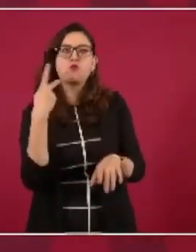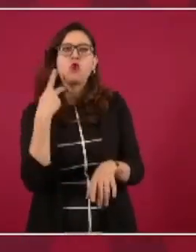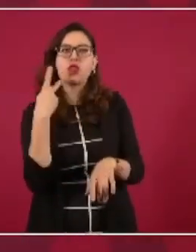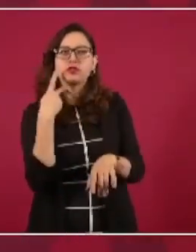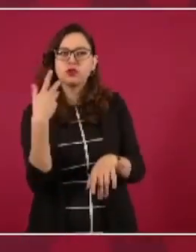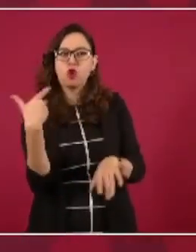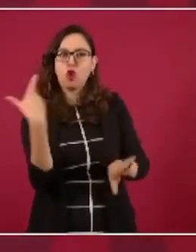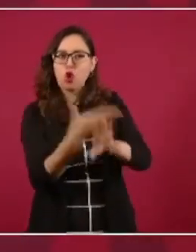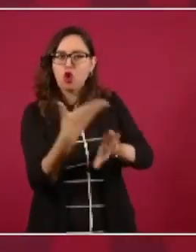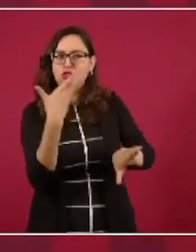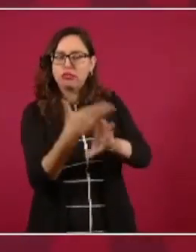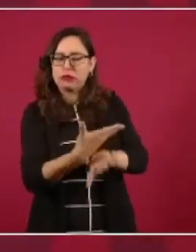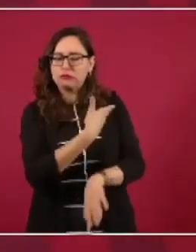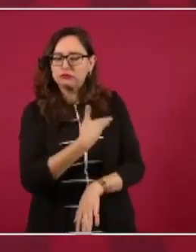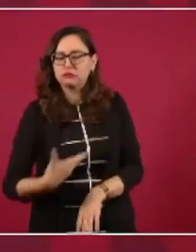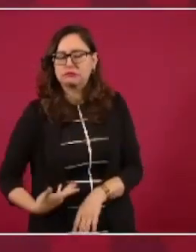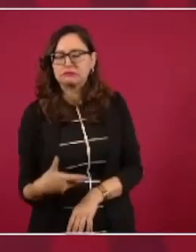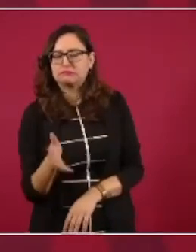para